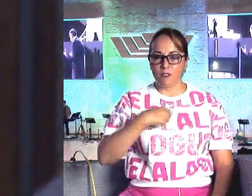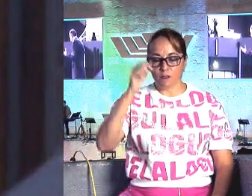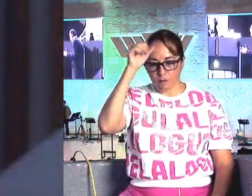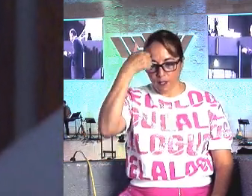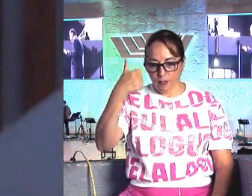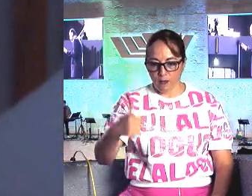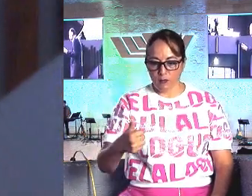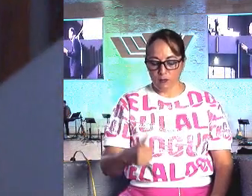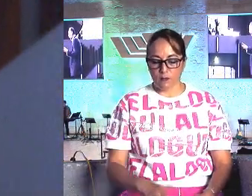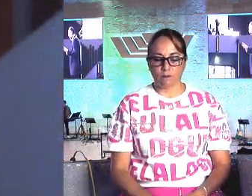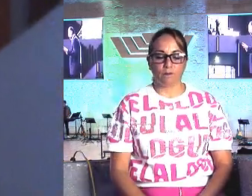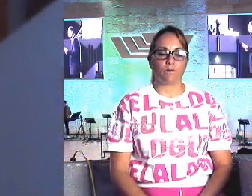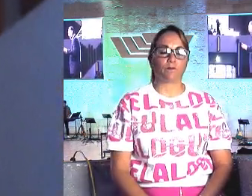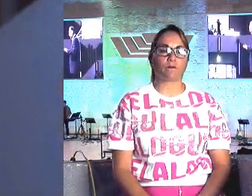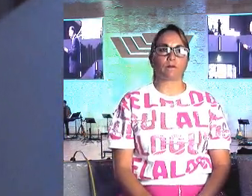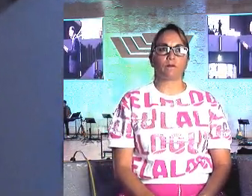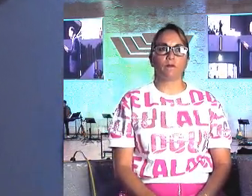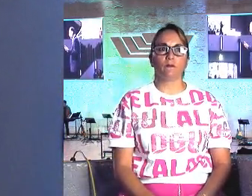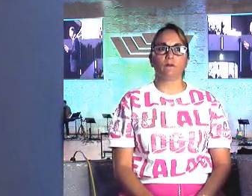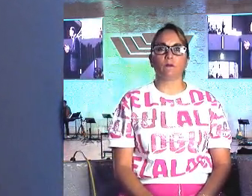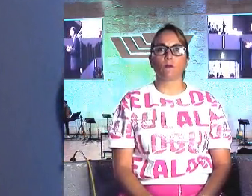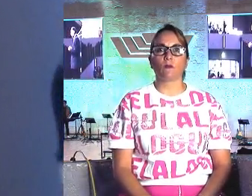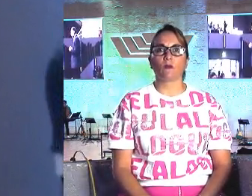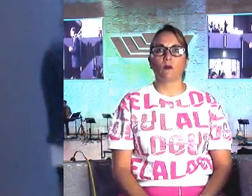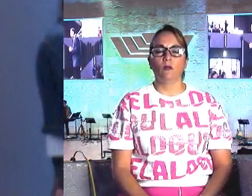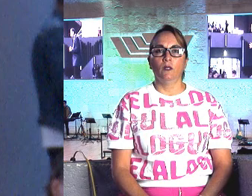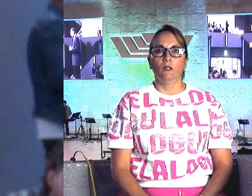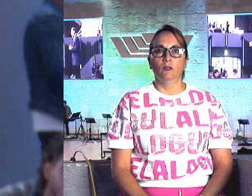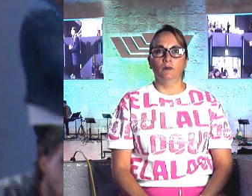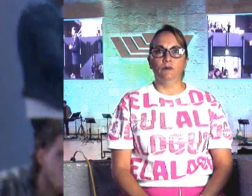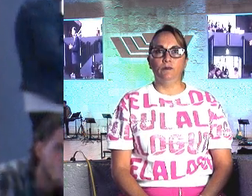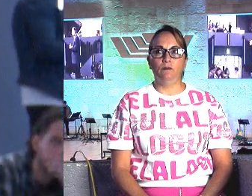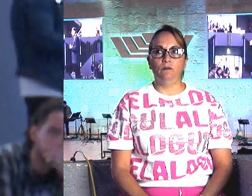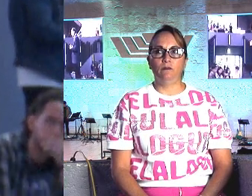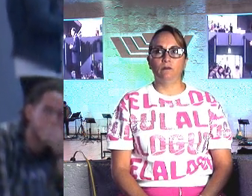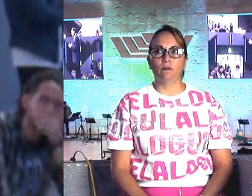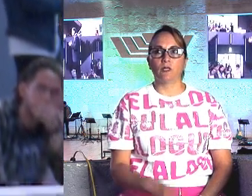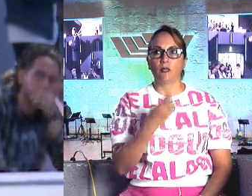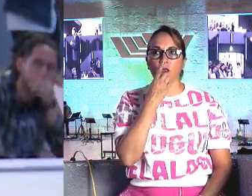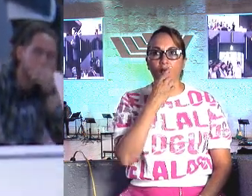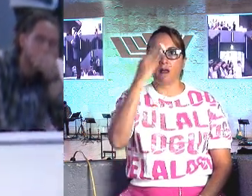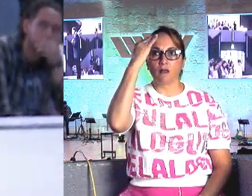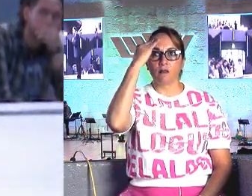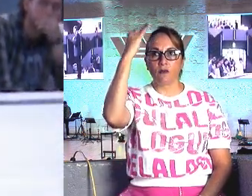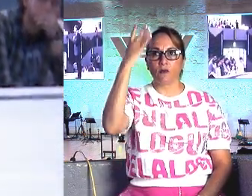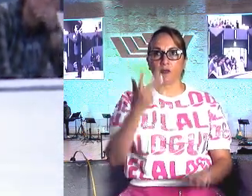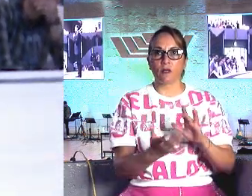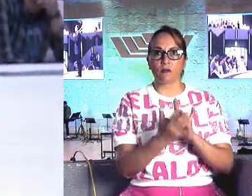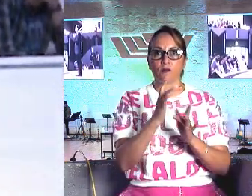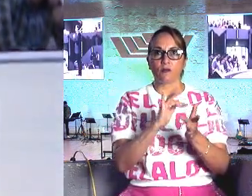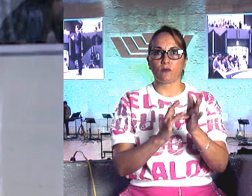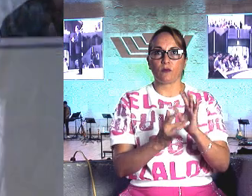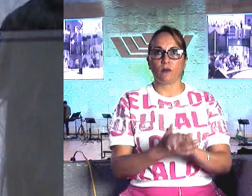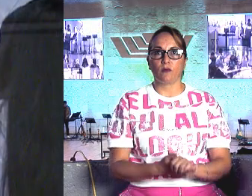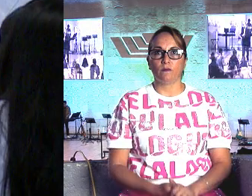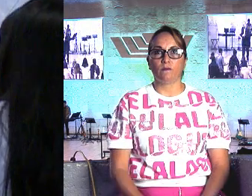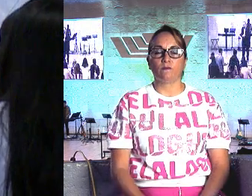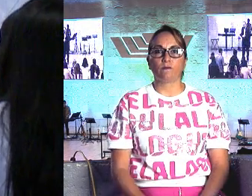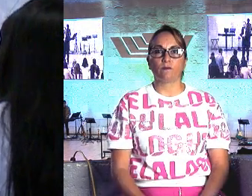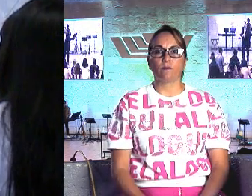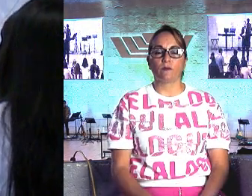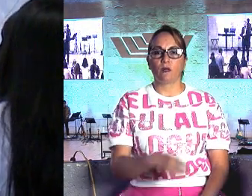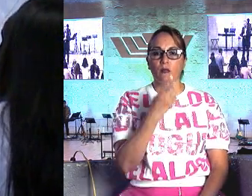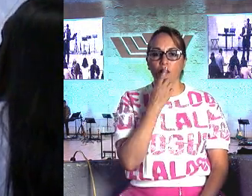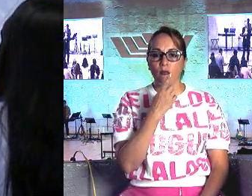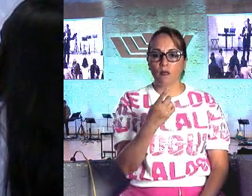que cierren sus ojos, olvídense de toda la gente que está detrás de ustedes y díganle: Señor Jesús, gracias. Díganselo